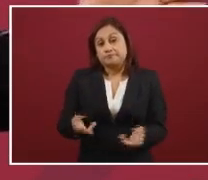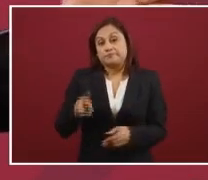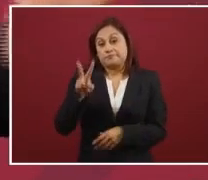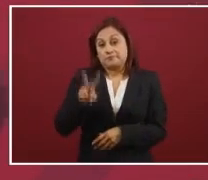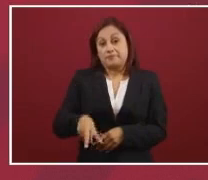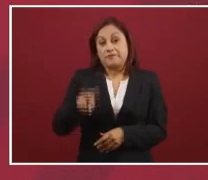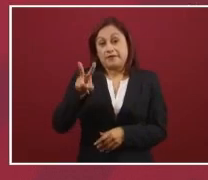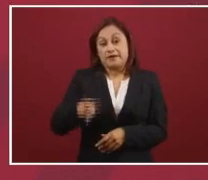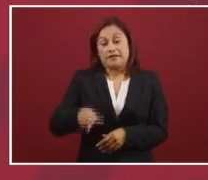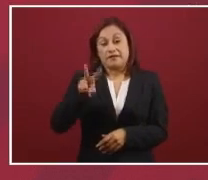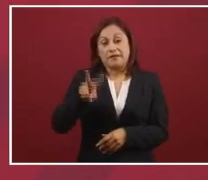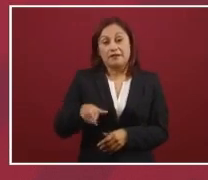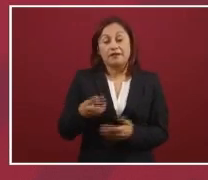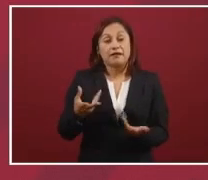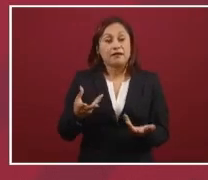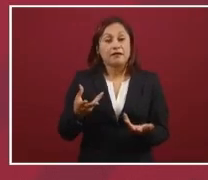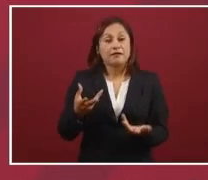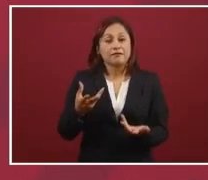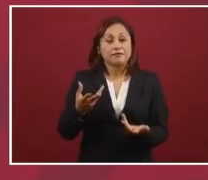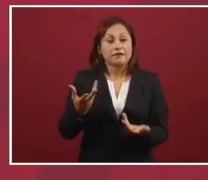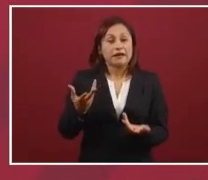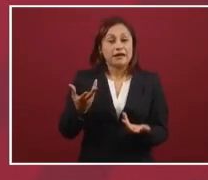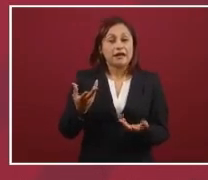terminar con